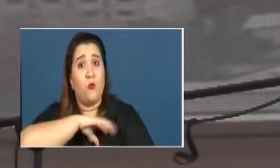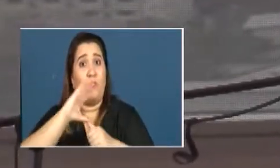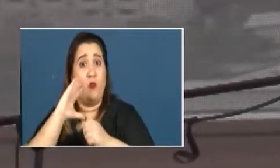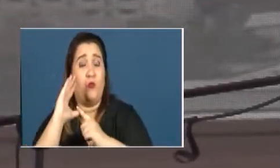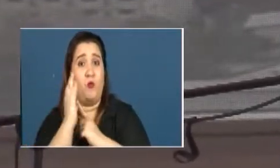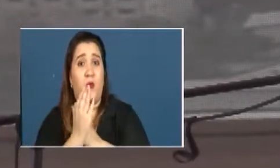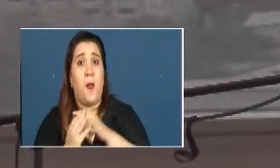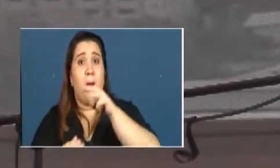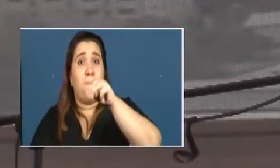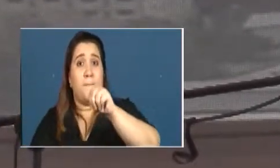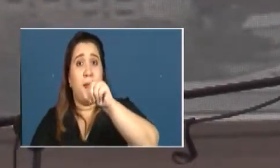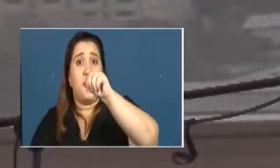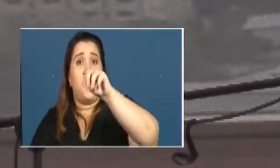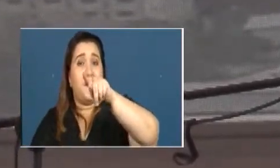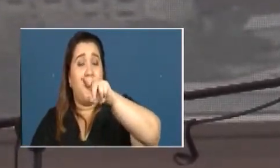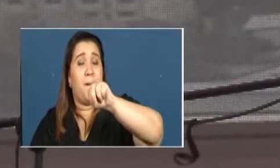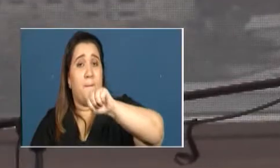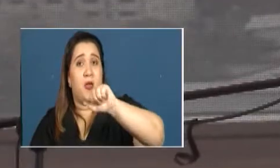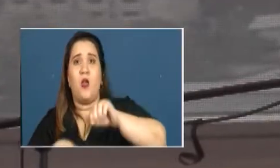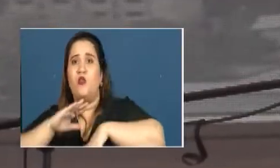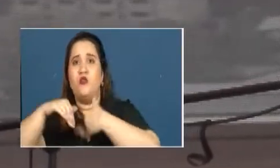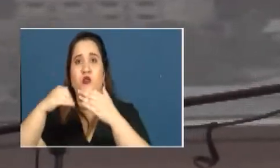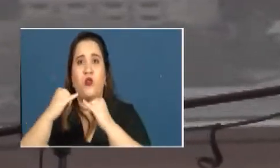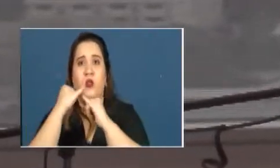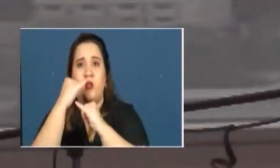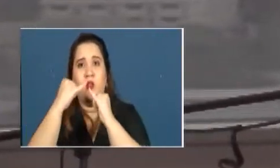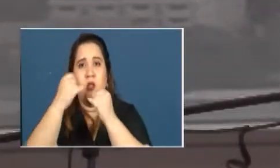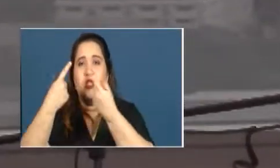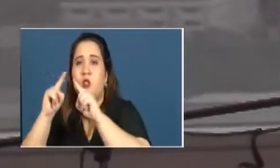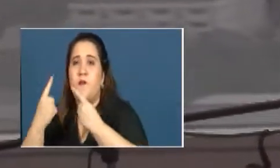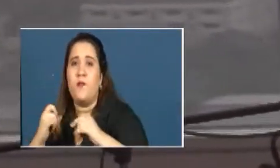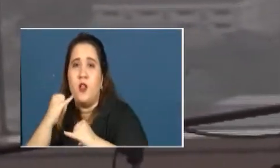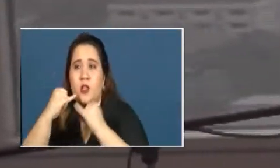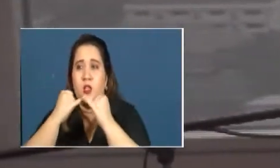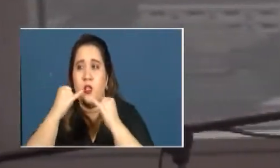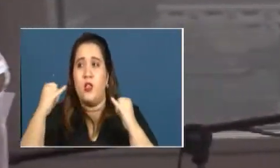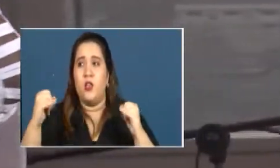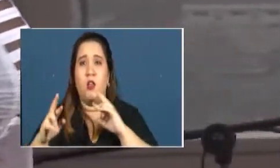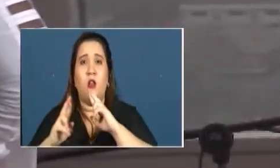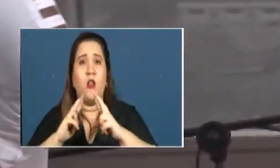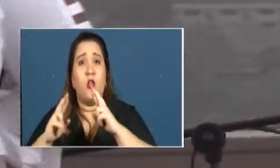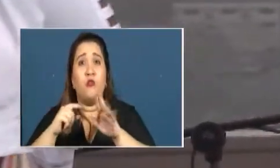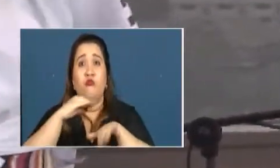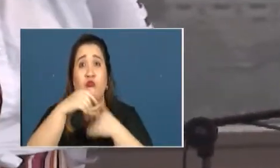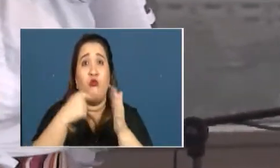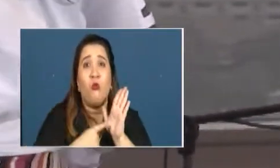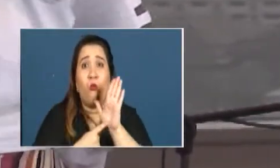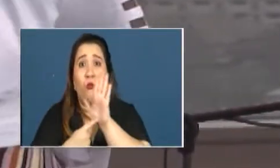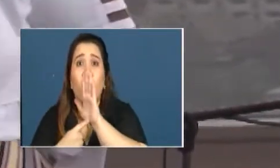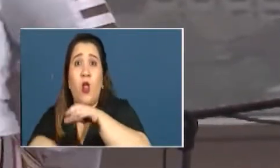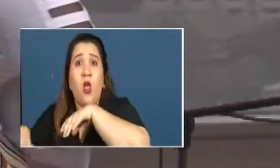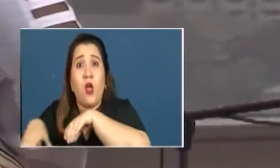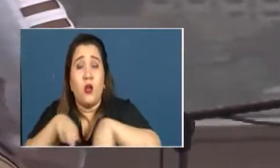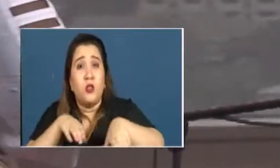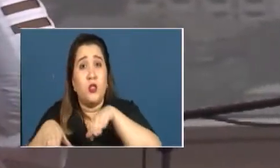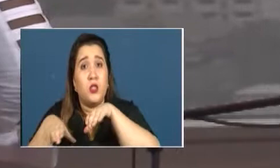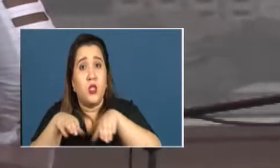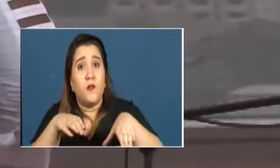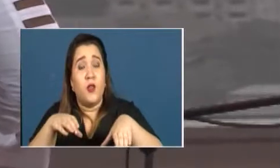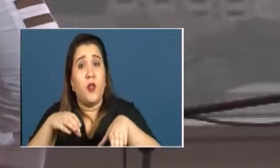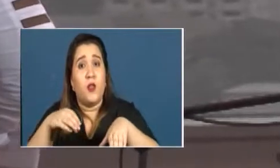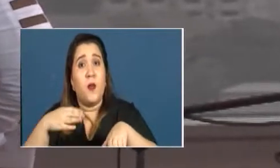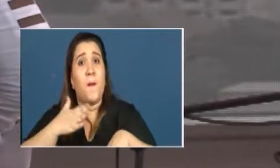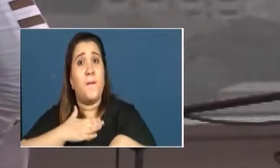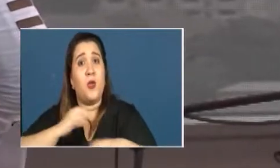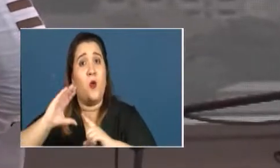@micultura_pma o todas las redes de Mi Cultura. Van a estar dándose todos los anuncios de las actividades de Mi Cultura en Casa,